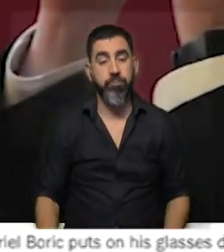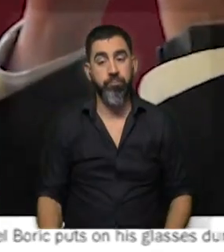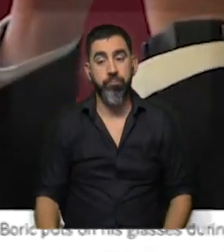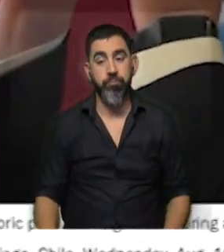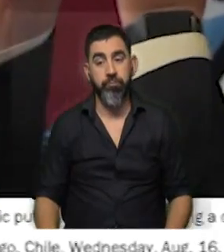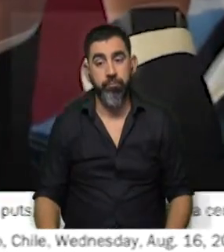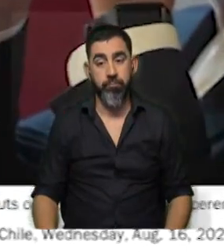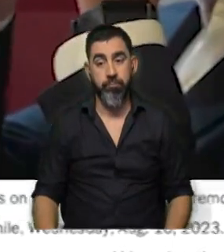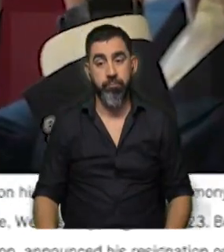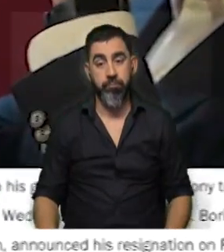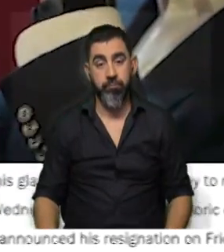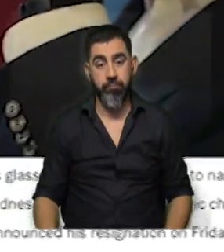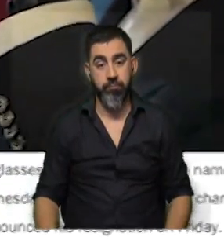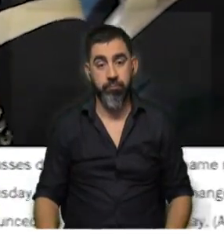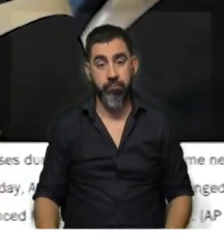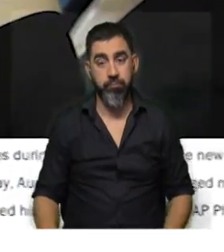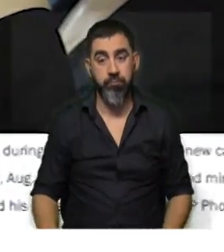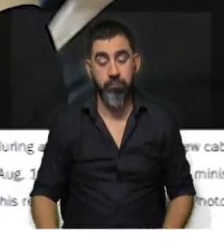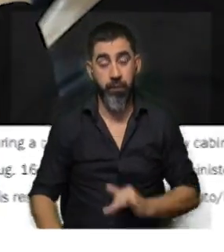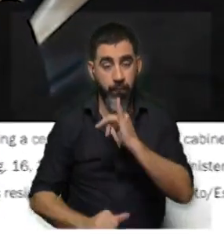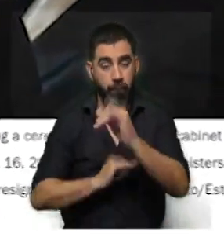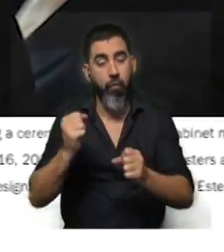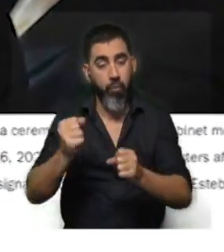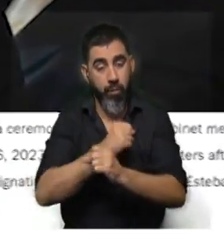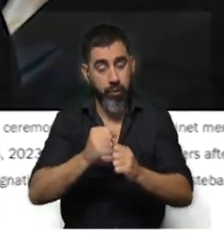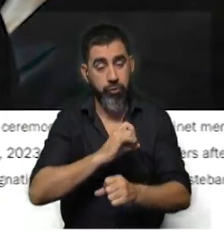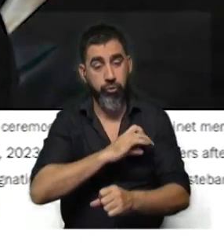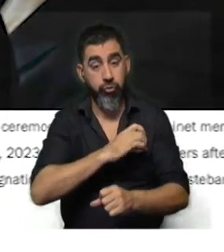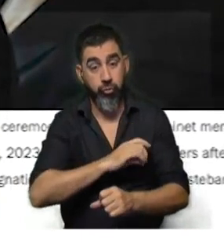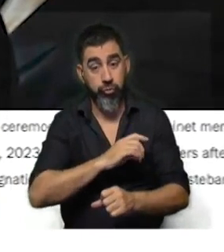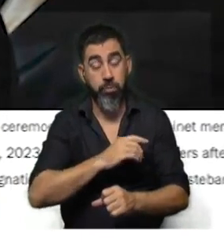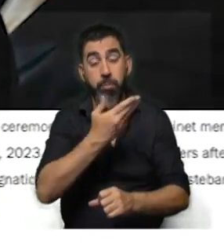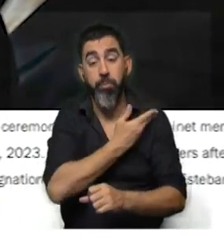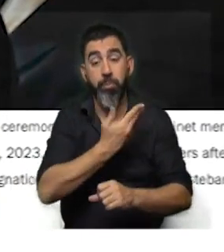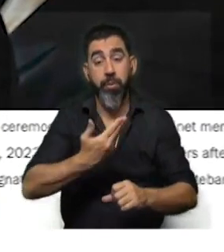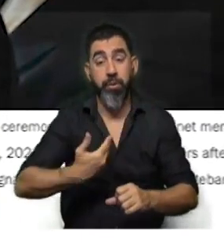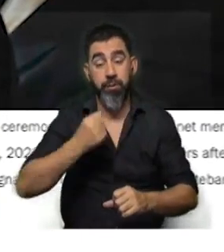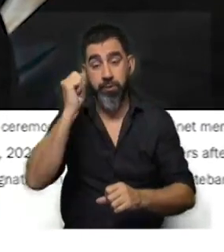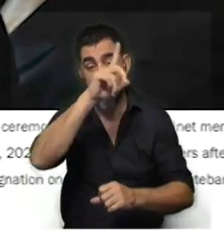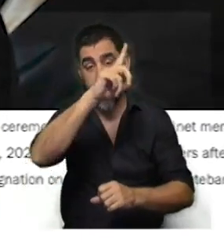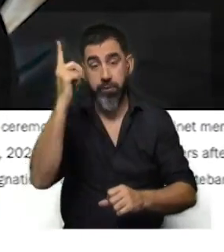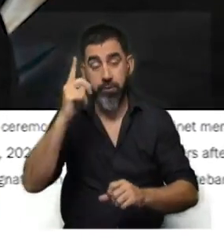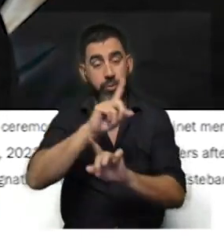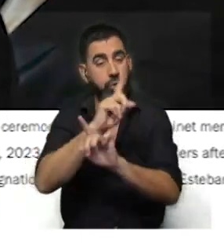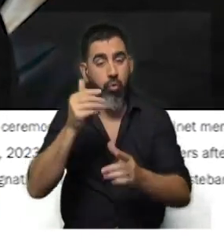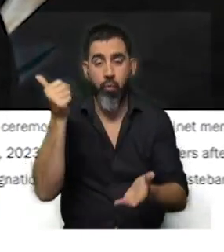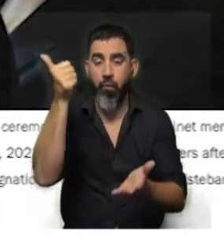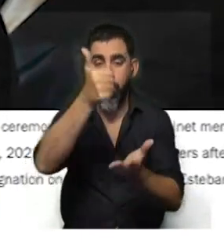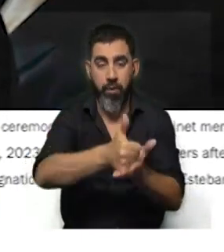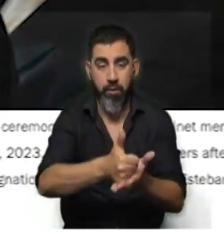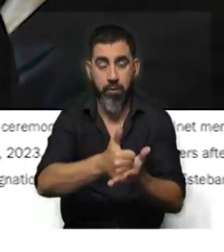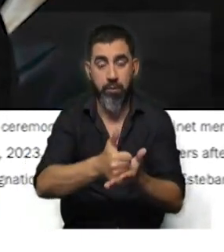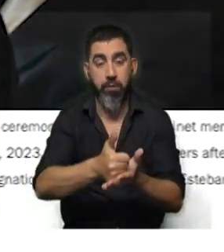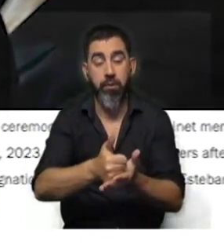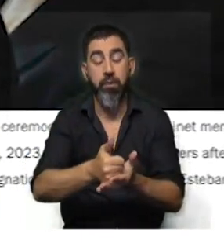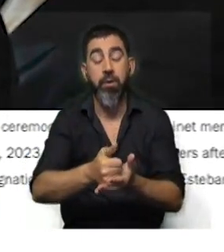con la información que manejan medios chilenos y fue confirmada por mbd noticias el presidente de la calle Pou no asistirá Y la